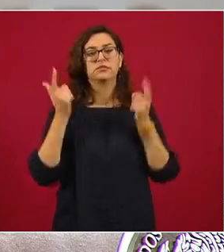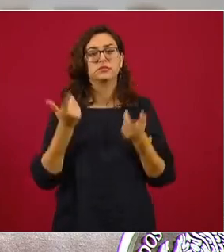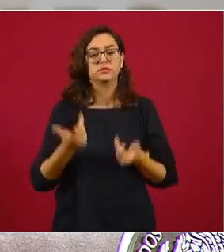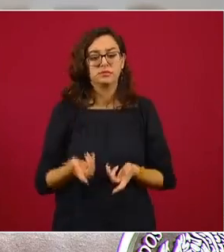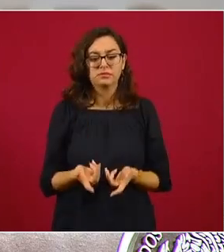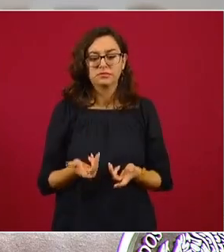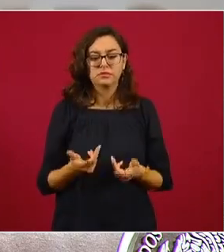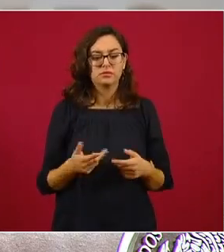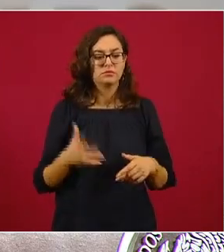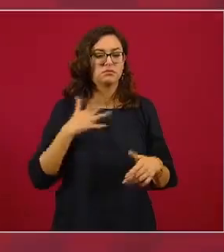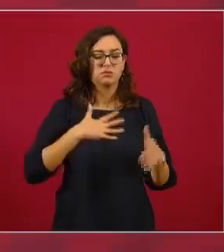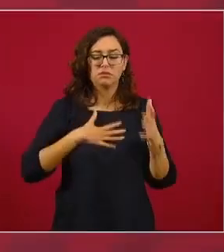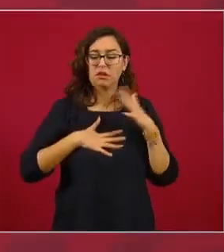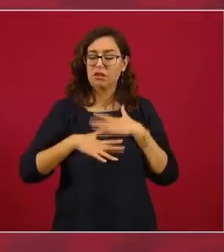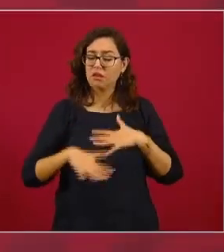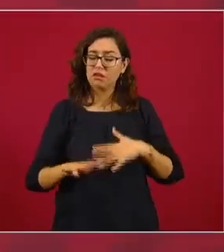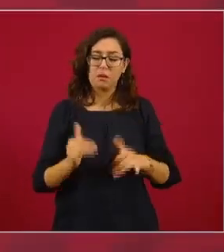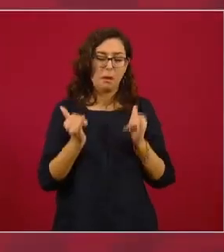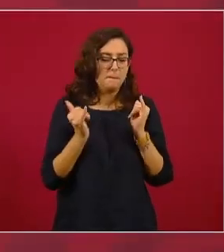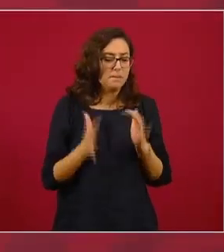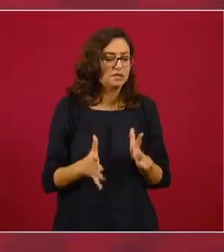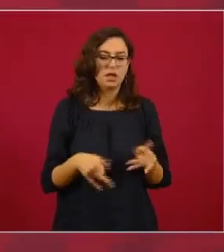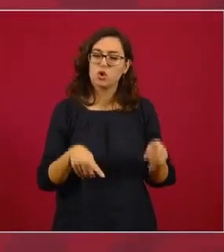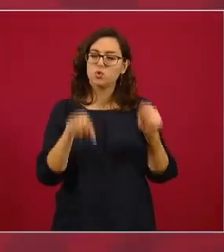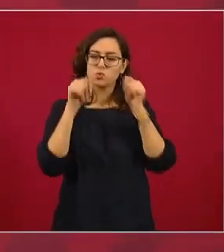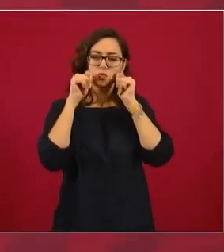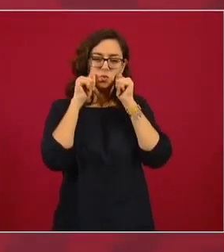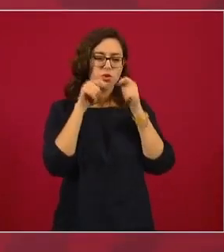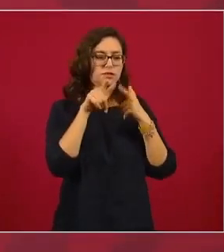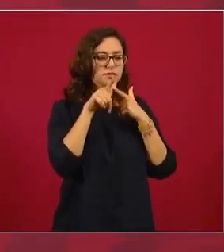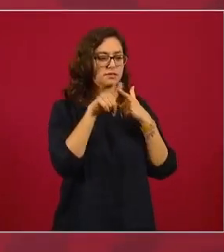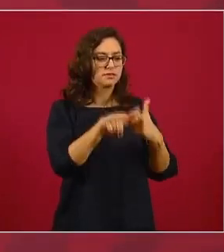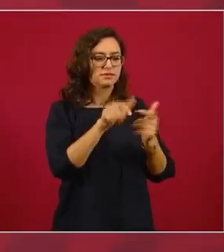a pesar de la fatiga, que siguen ayudando.